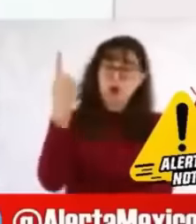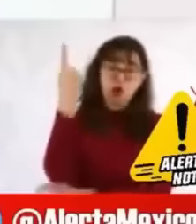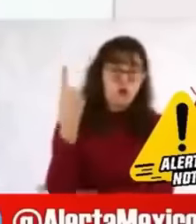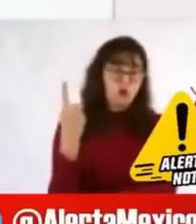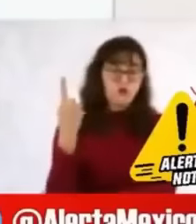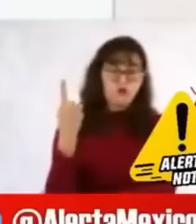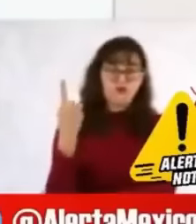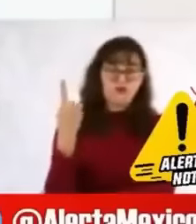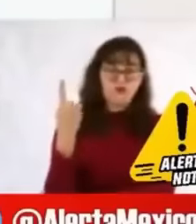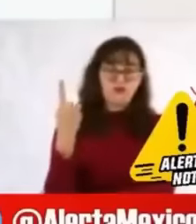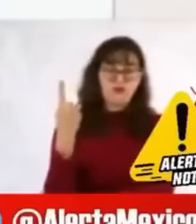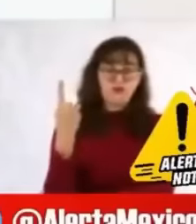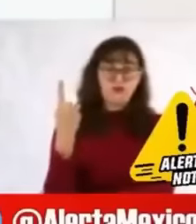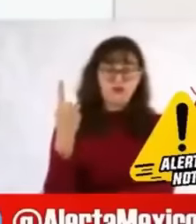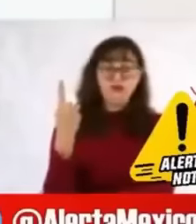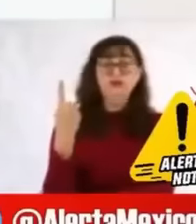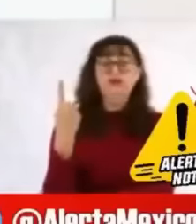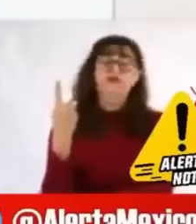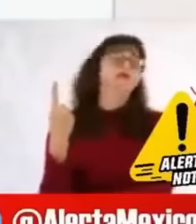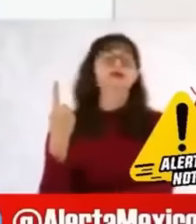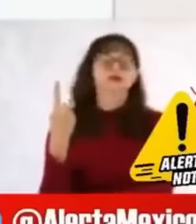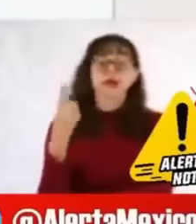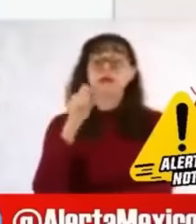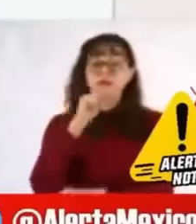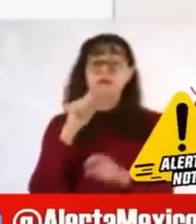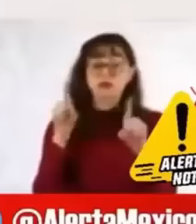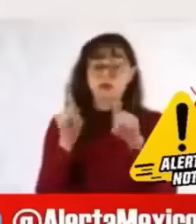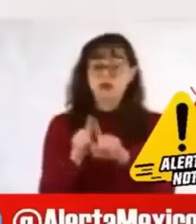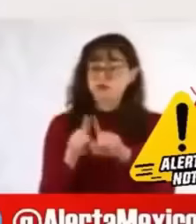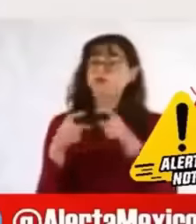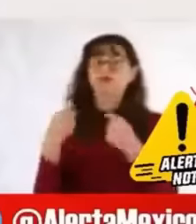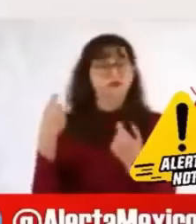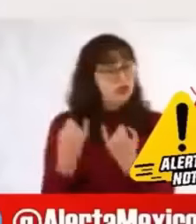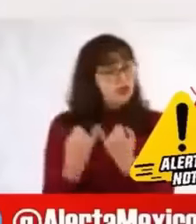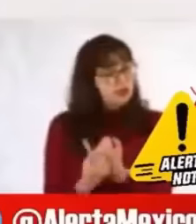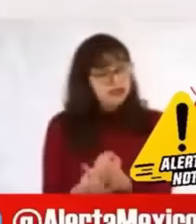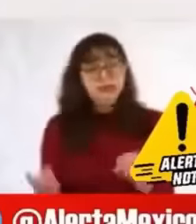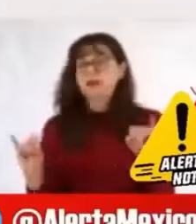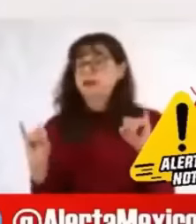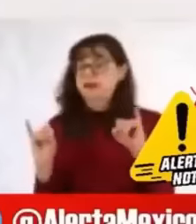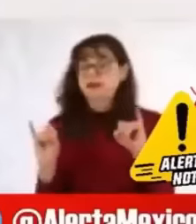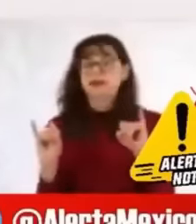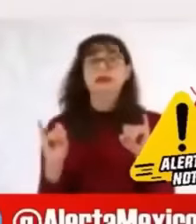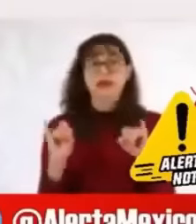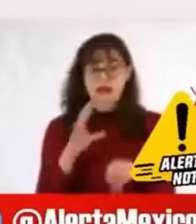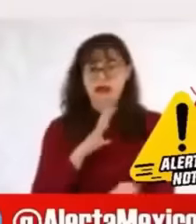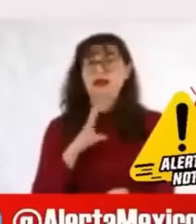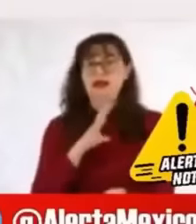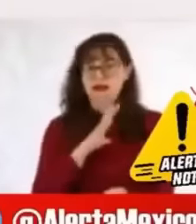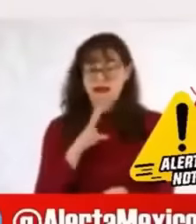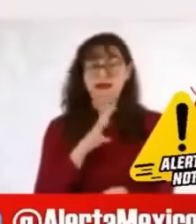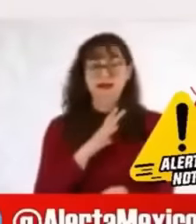descentralizado, que tiene independencia técnica. Así viene en el...